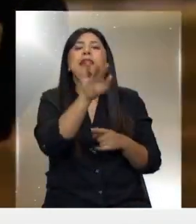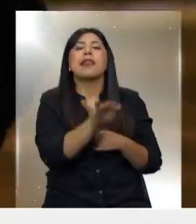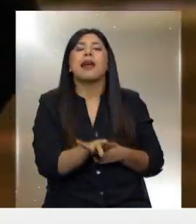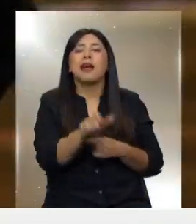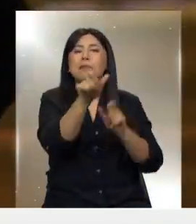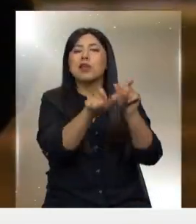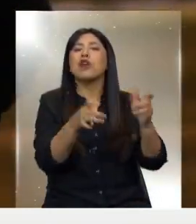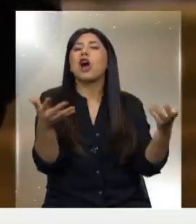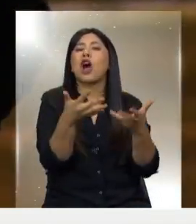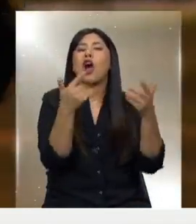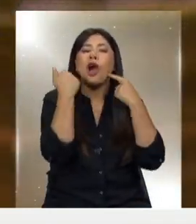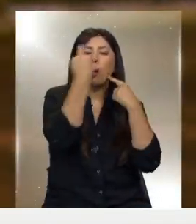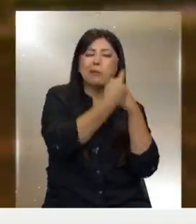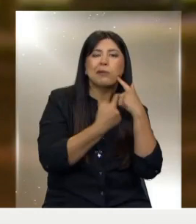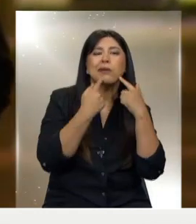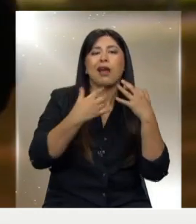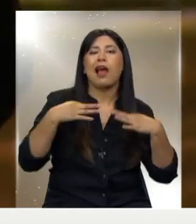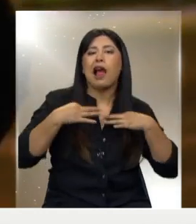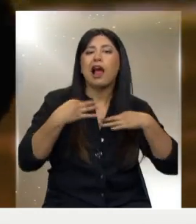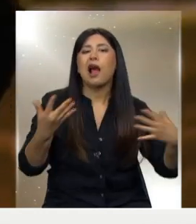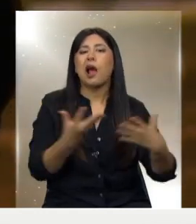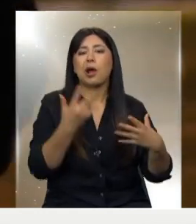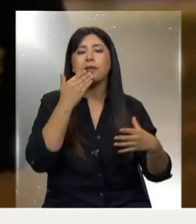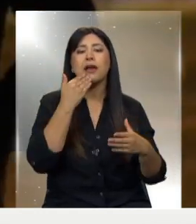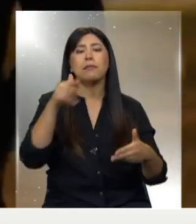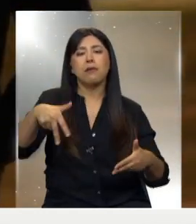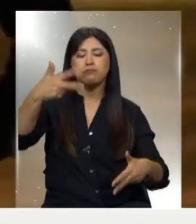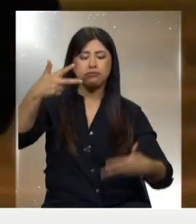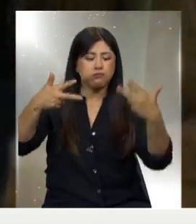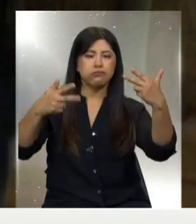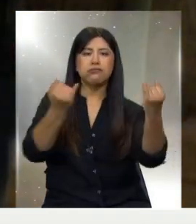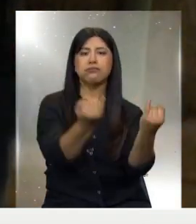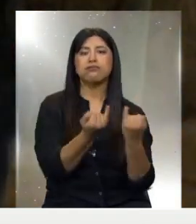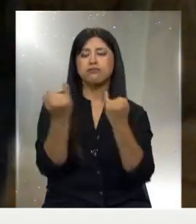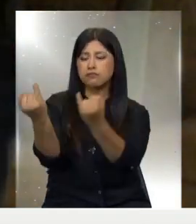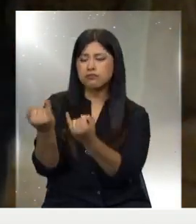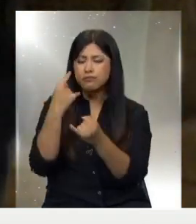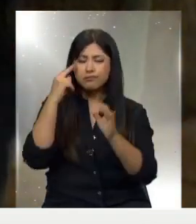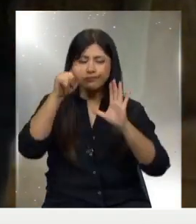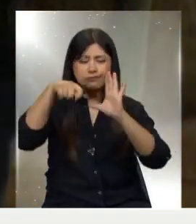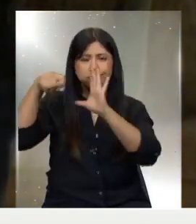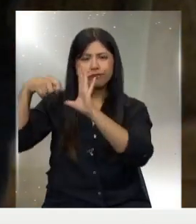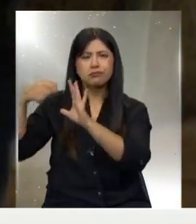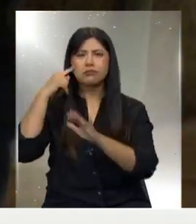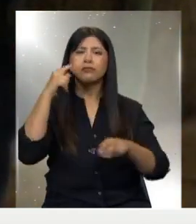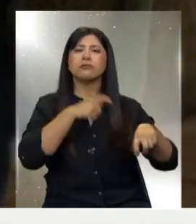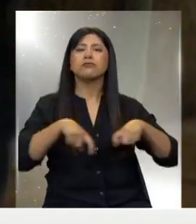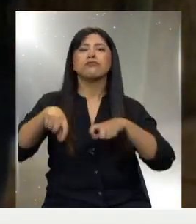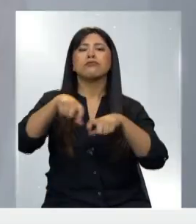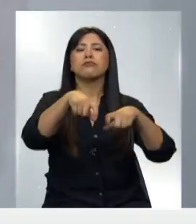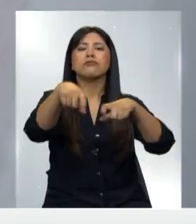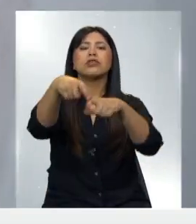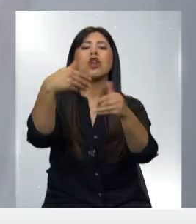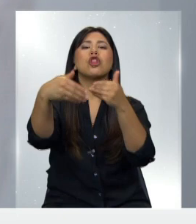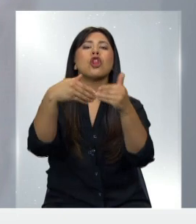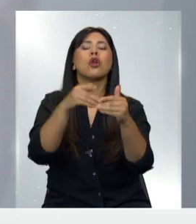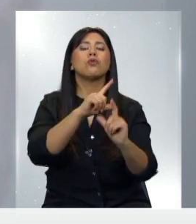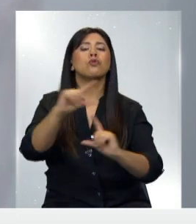crimen. También se están levantando imágenes de diversas cámaras de seguridad para determinar la ruta que utilizaron para escapar.